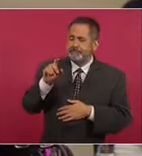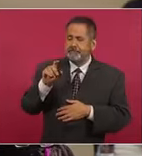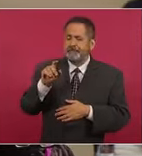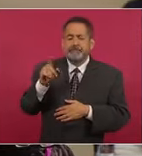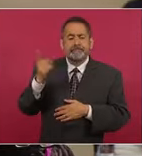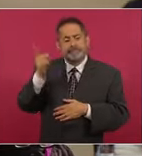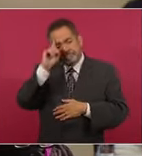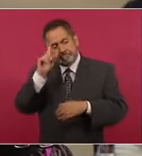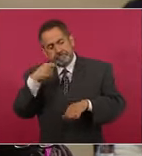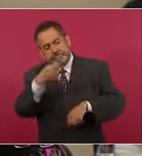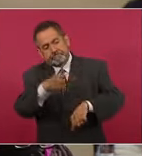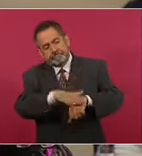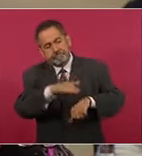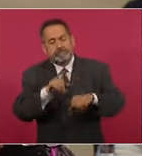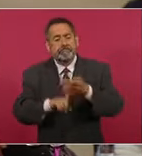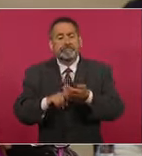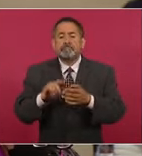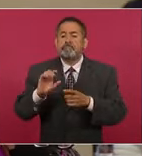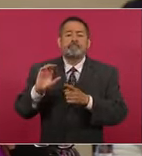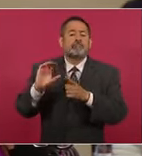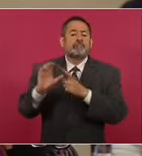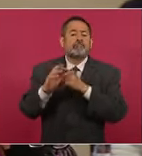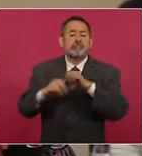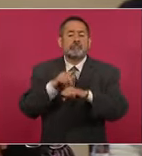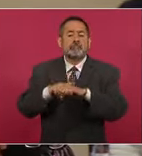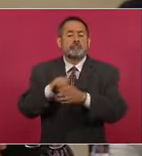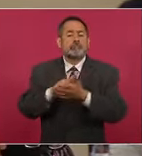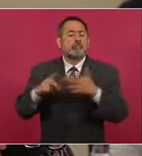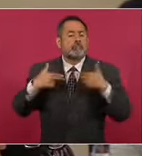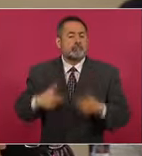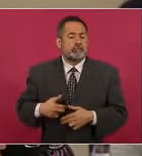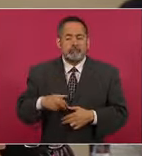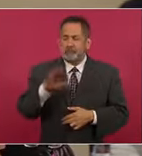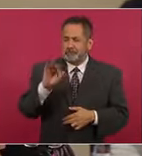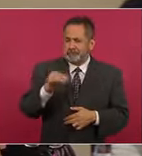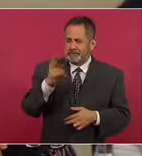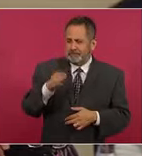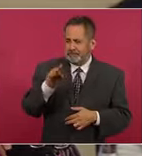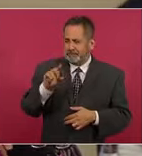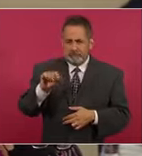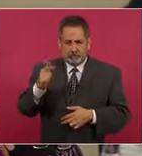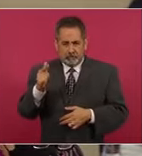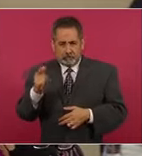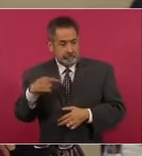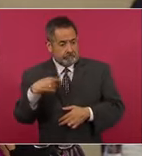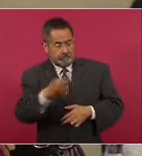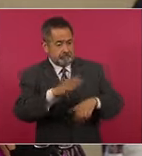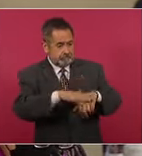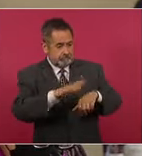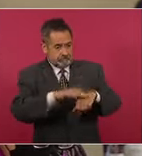66/2012 emitida por la Comisión Nacional de Derechos Humanos, y que el memorial que habían instalado frente a este